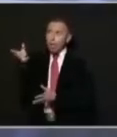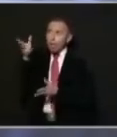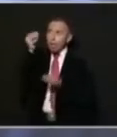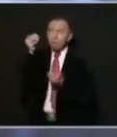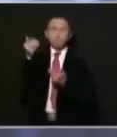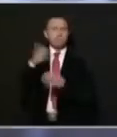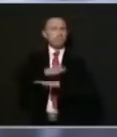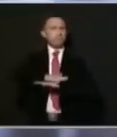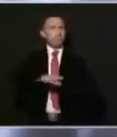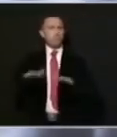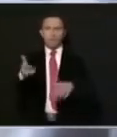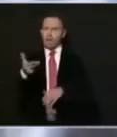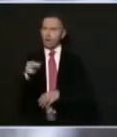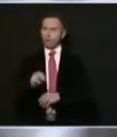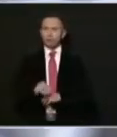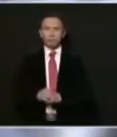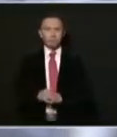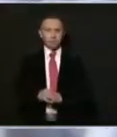Serán